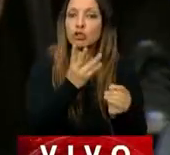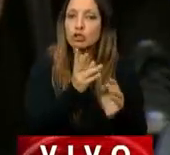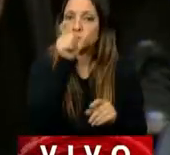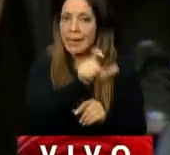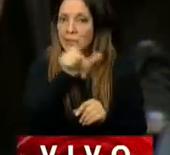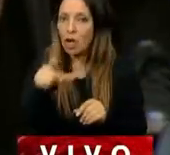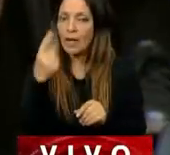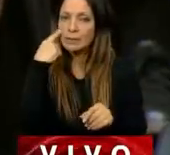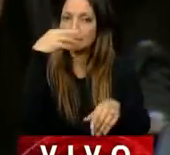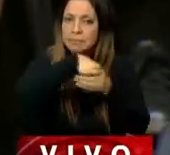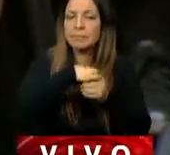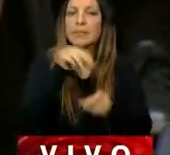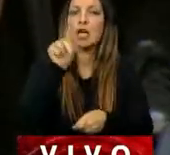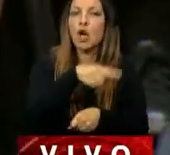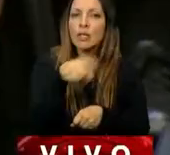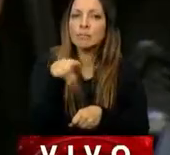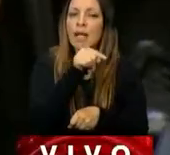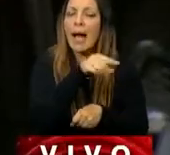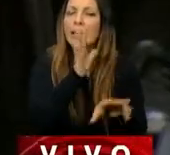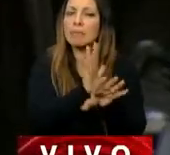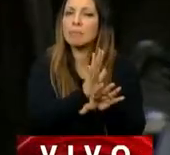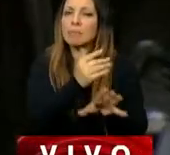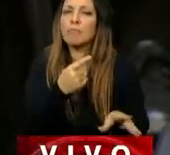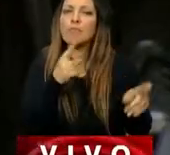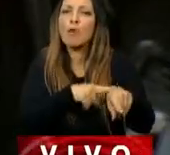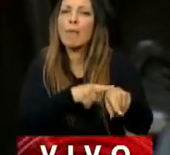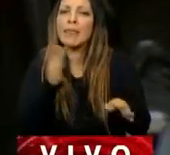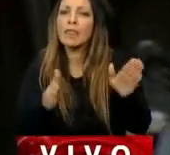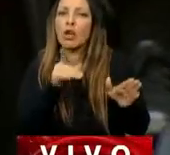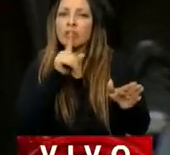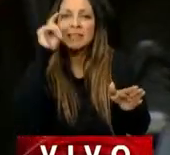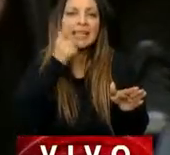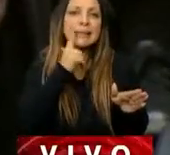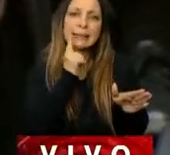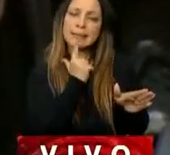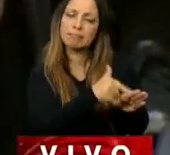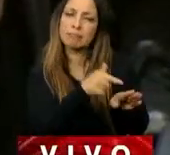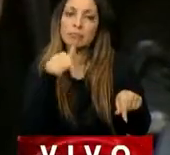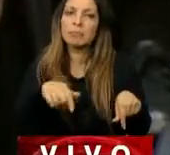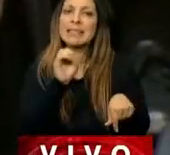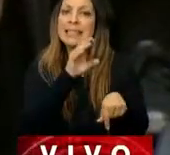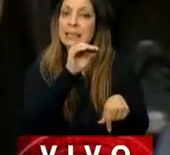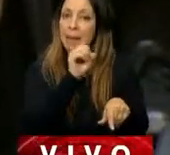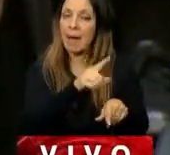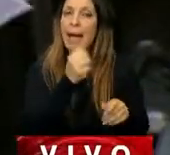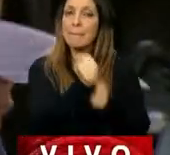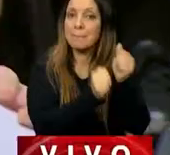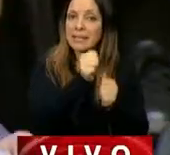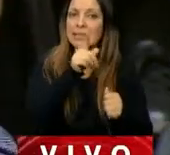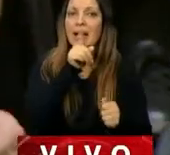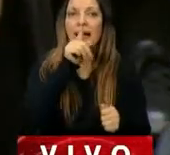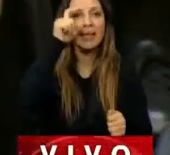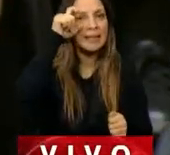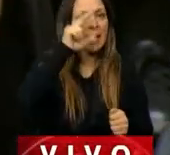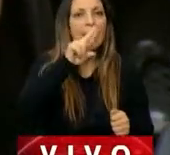2 investigadores del CONICET estaban realizando su tesis doctoral, que es Terragene. Hoy Terragene es una de las